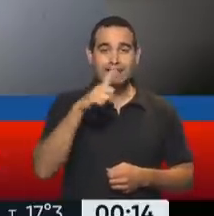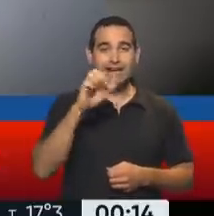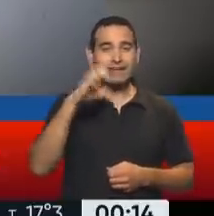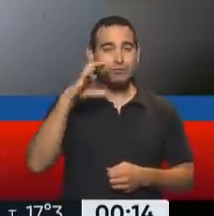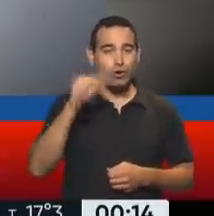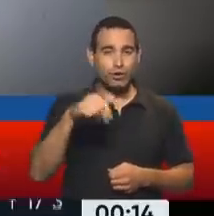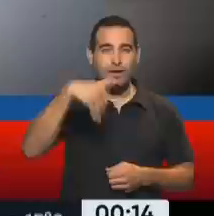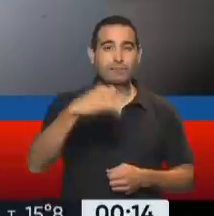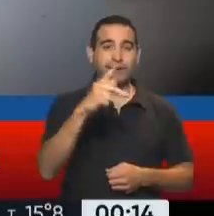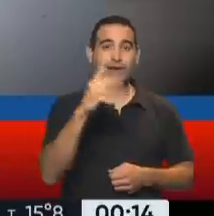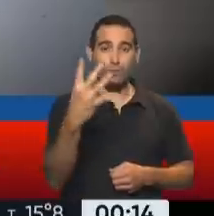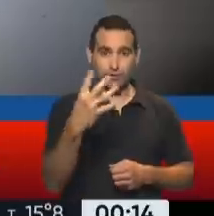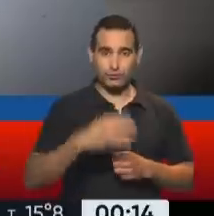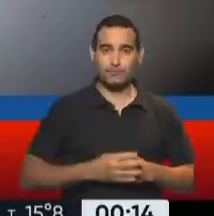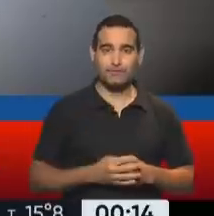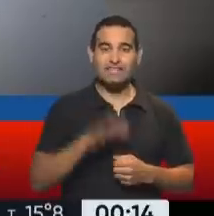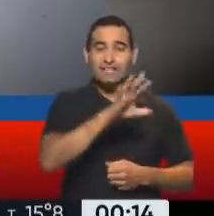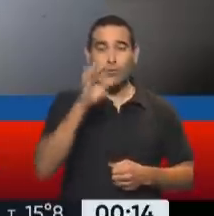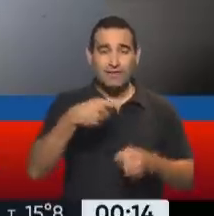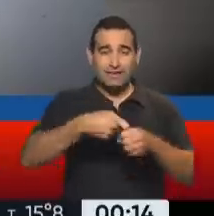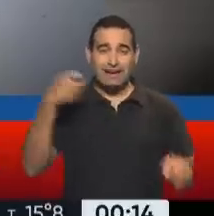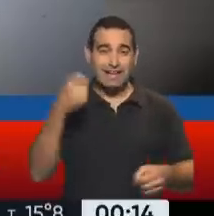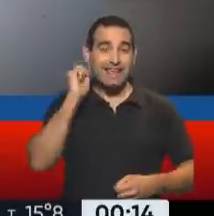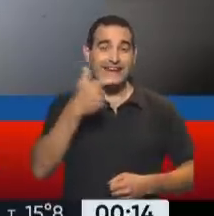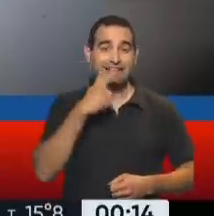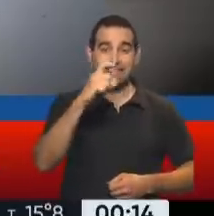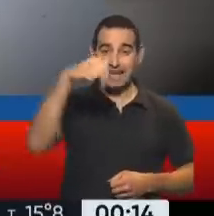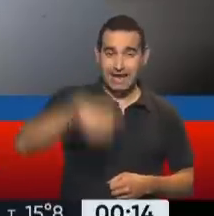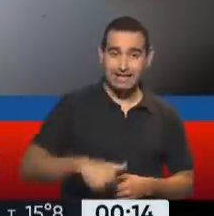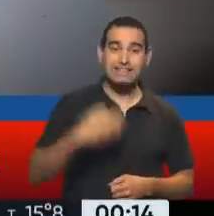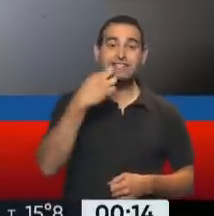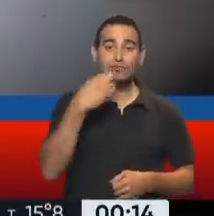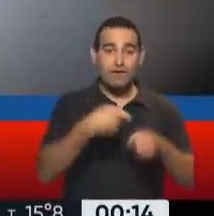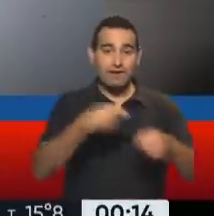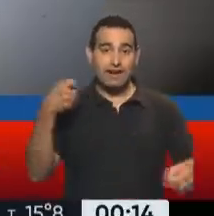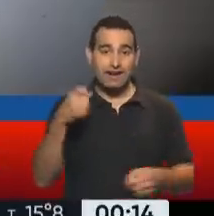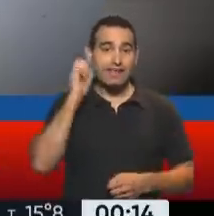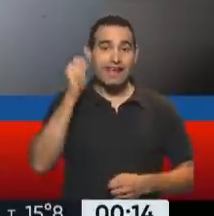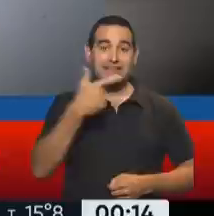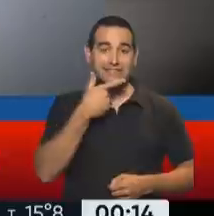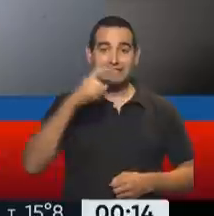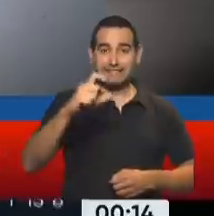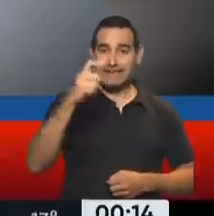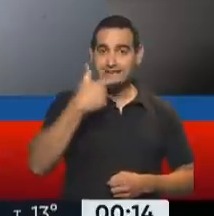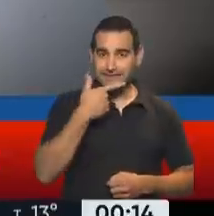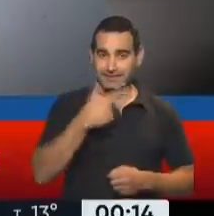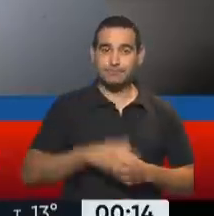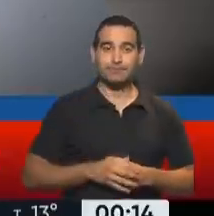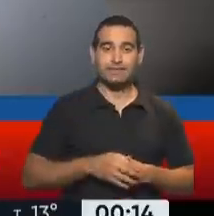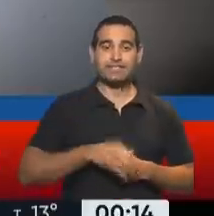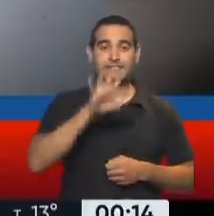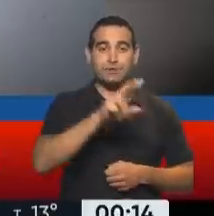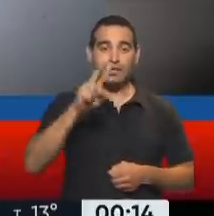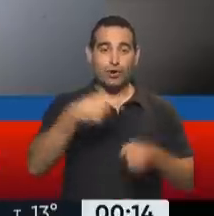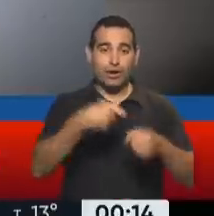spray MK4, 50 granadas de gas CN, 19 granadas de gas CS y